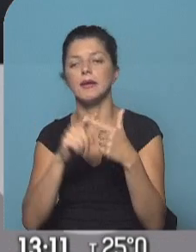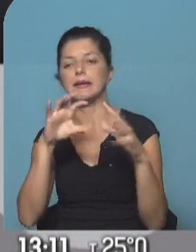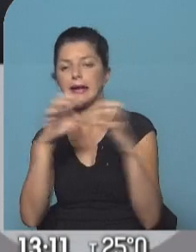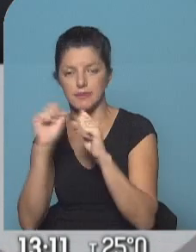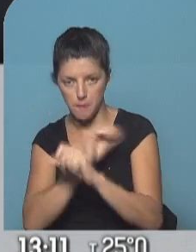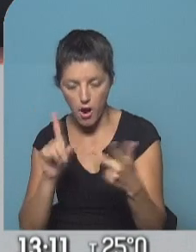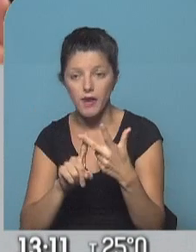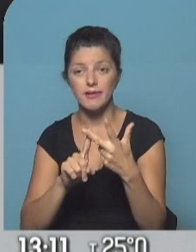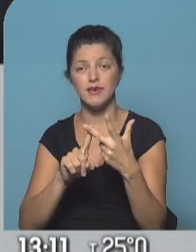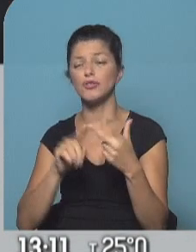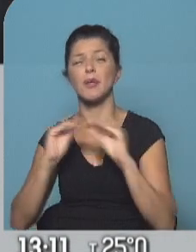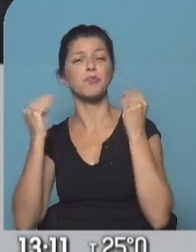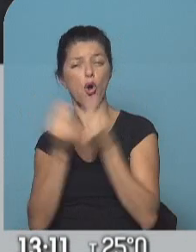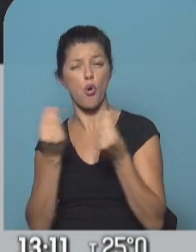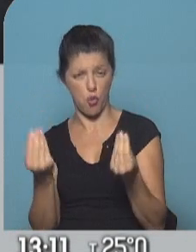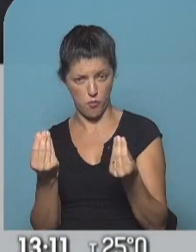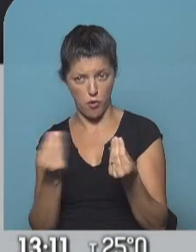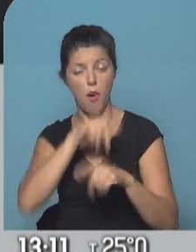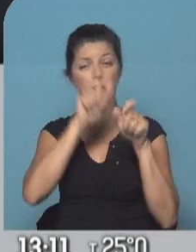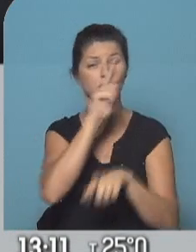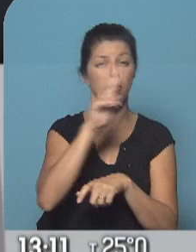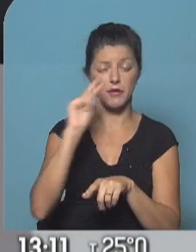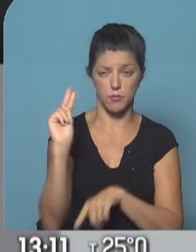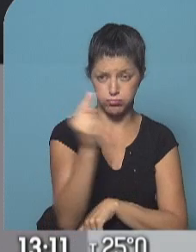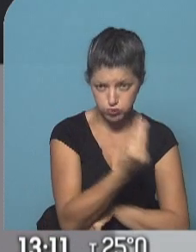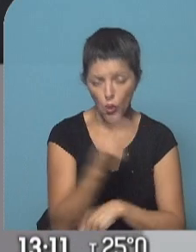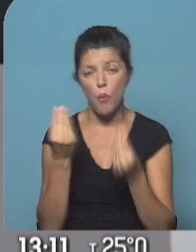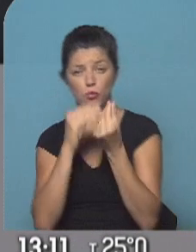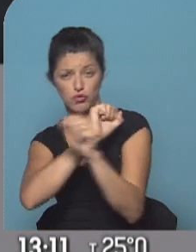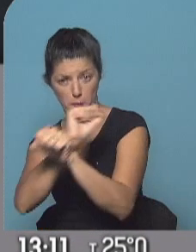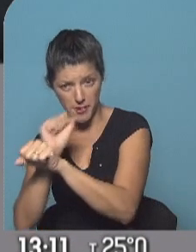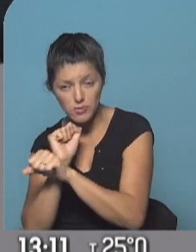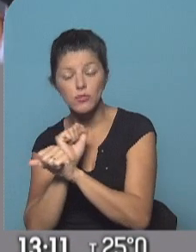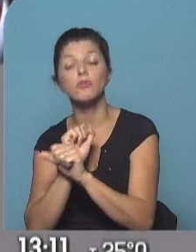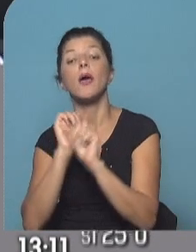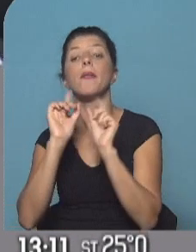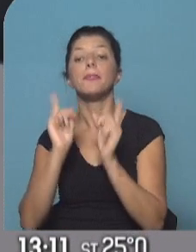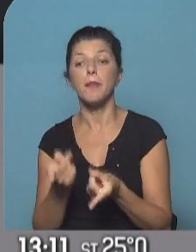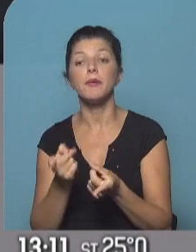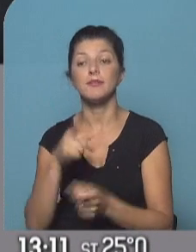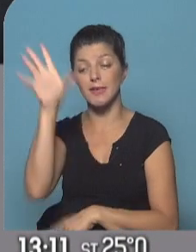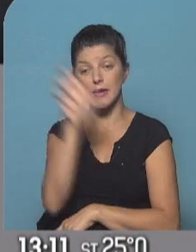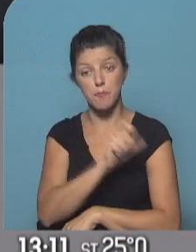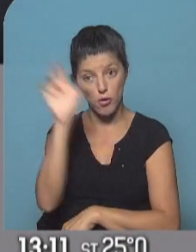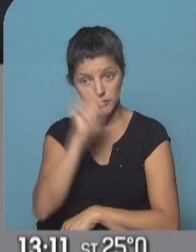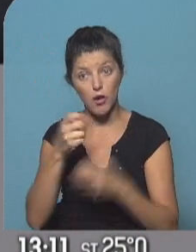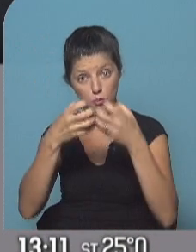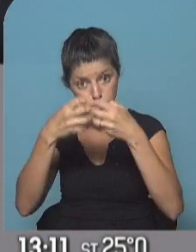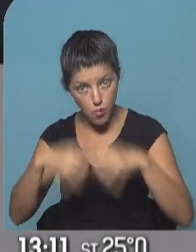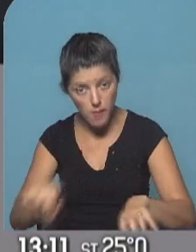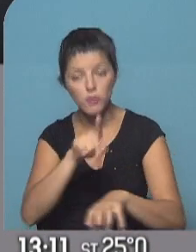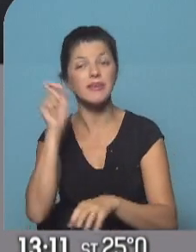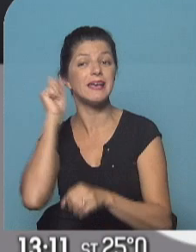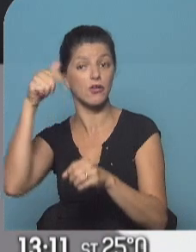con arrestos, con la importación de huevos, un artículo de lujo en Irán, y con la baja del precio de la gasolina.